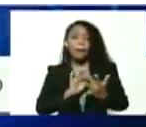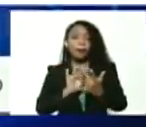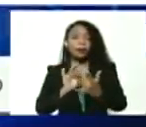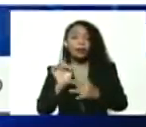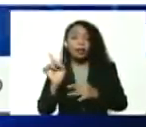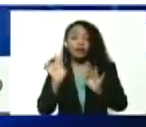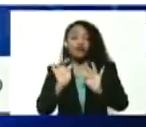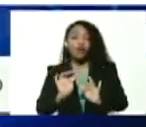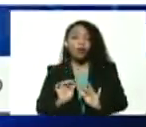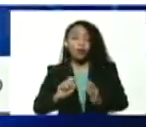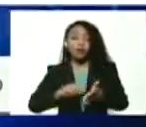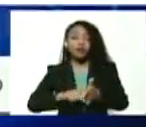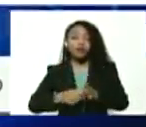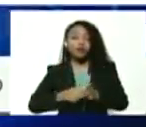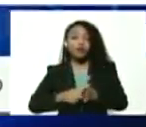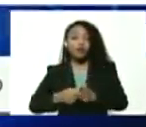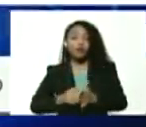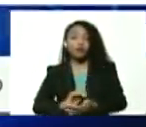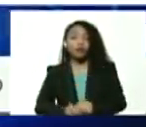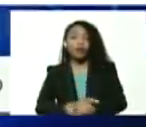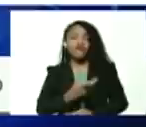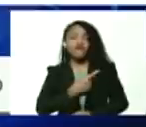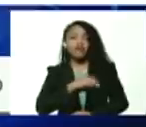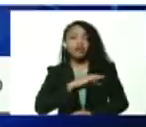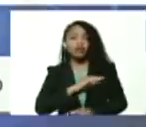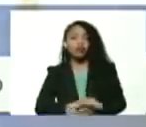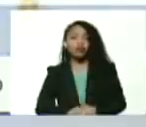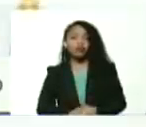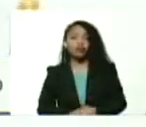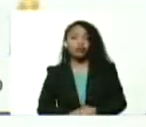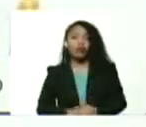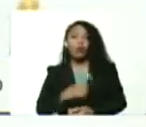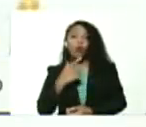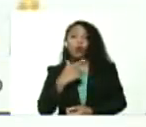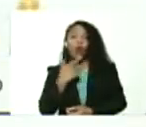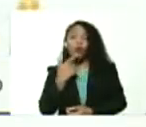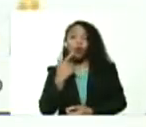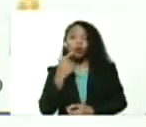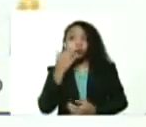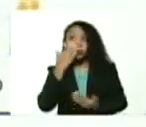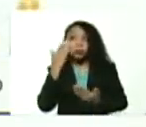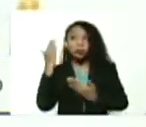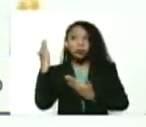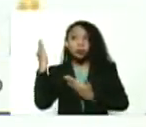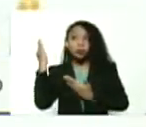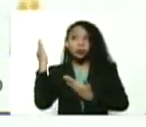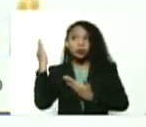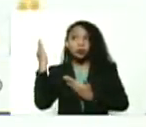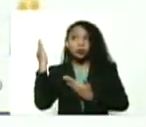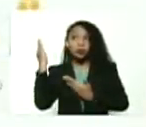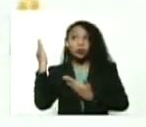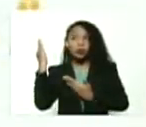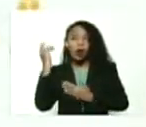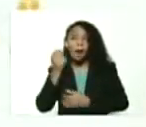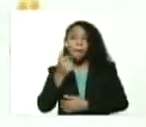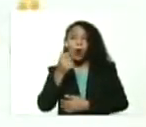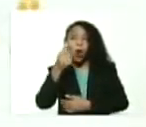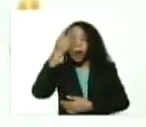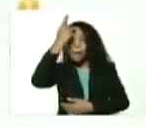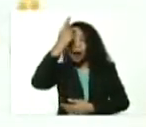estos mecanismos tecnológicos fraudulentos. El color rosado que ustedes ven son los pocos